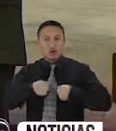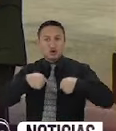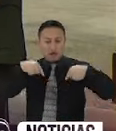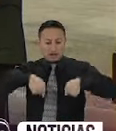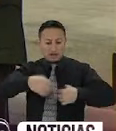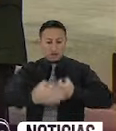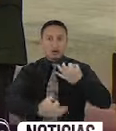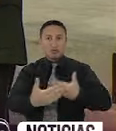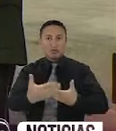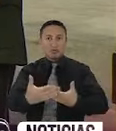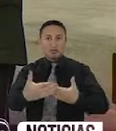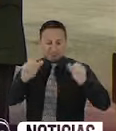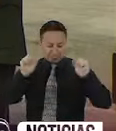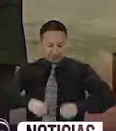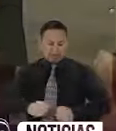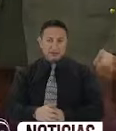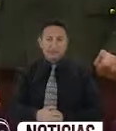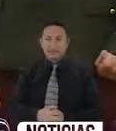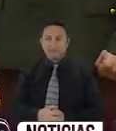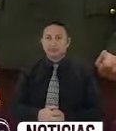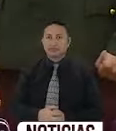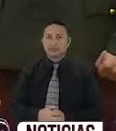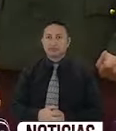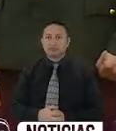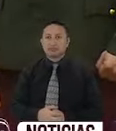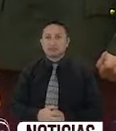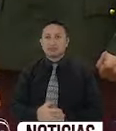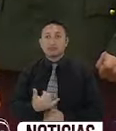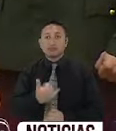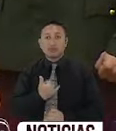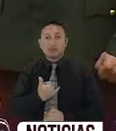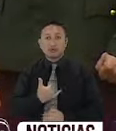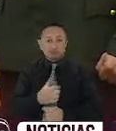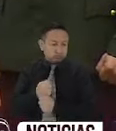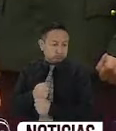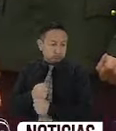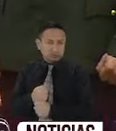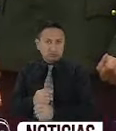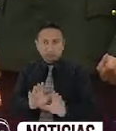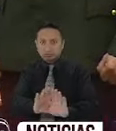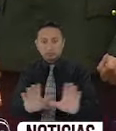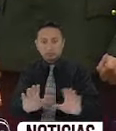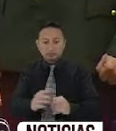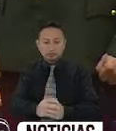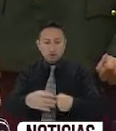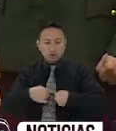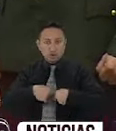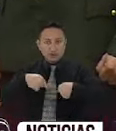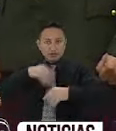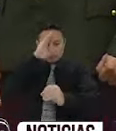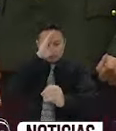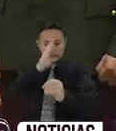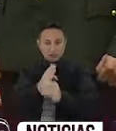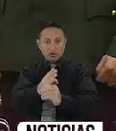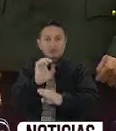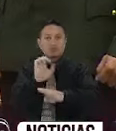hasta un juicio político. Entonces no estoy aferrada a un cargo, estoy aferrada a sacar al